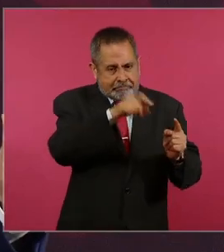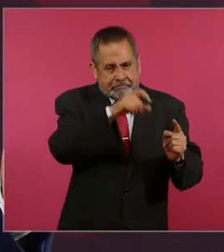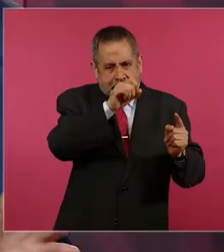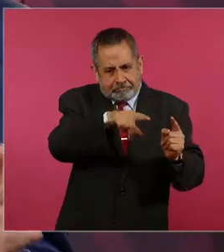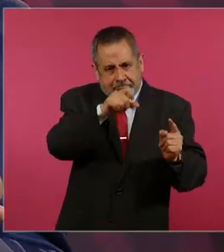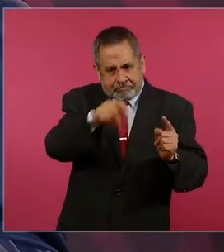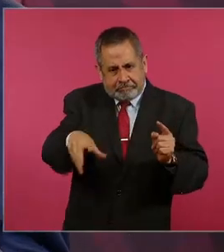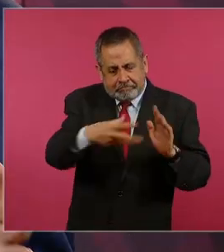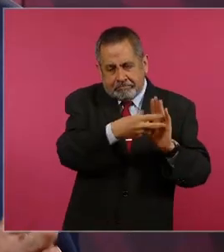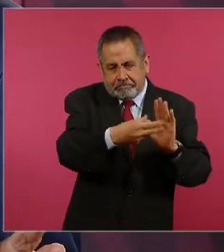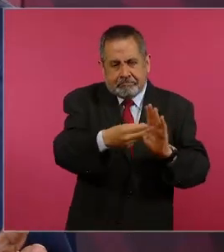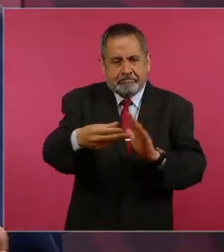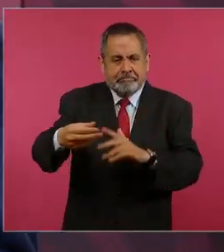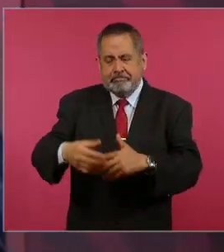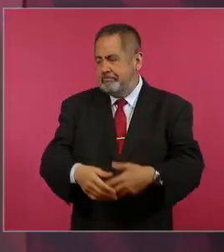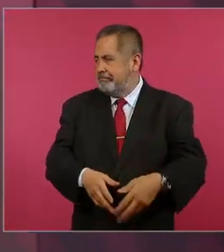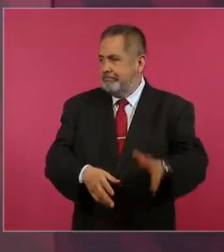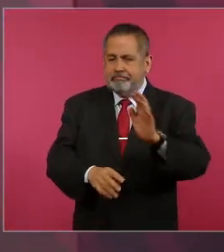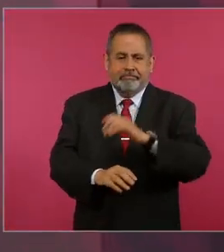Les van